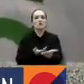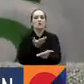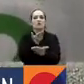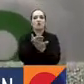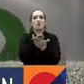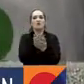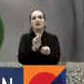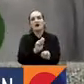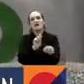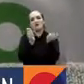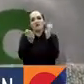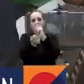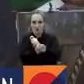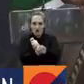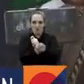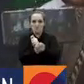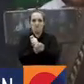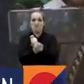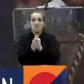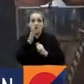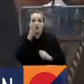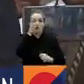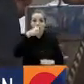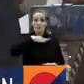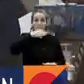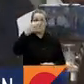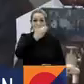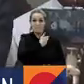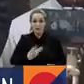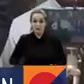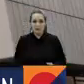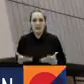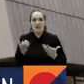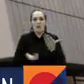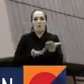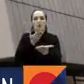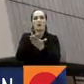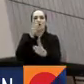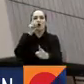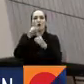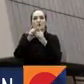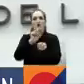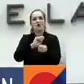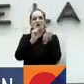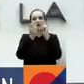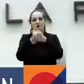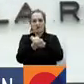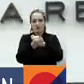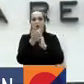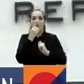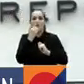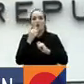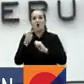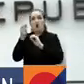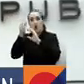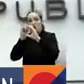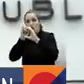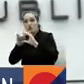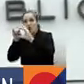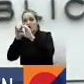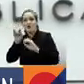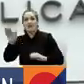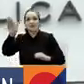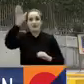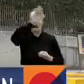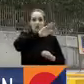con la que, en caso de llegar a la presidencia, busca frenar la corrupción en el país, eliminando la Procuraduría, las Contralorías Territoriales y